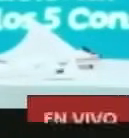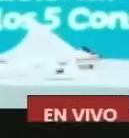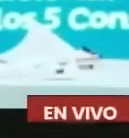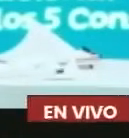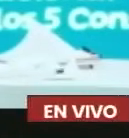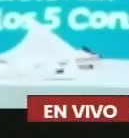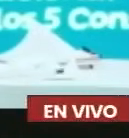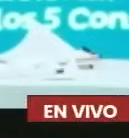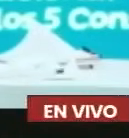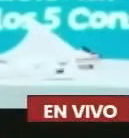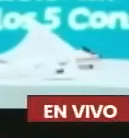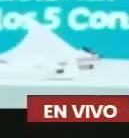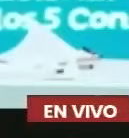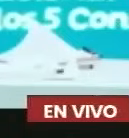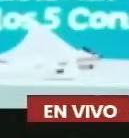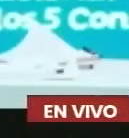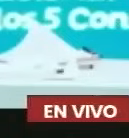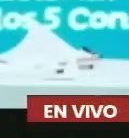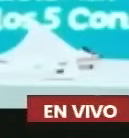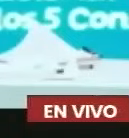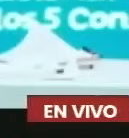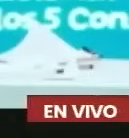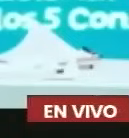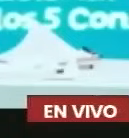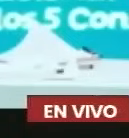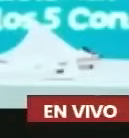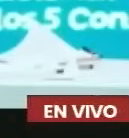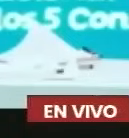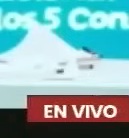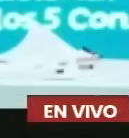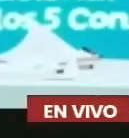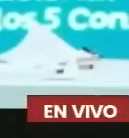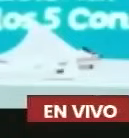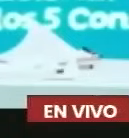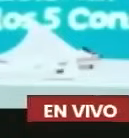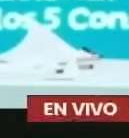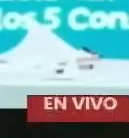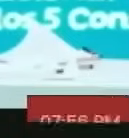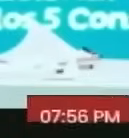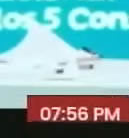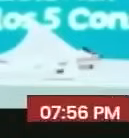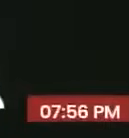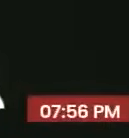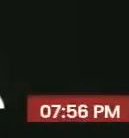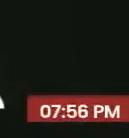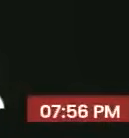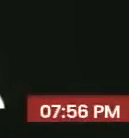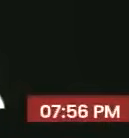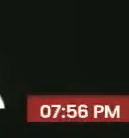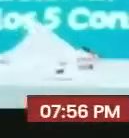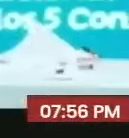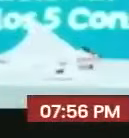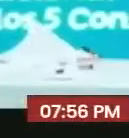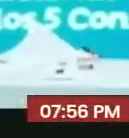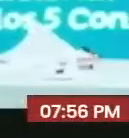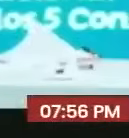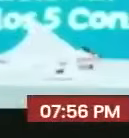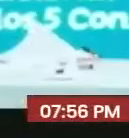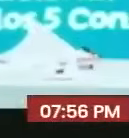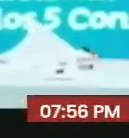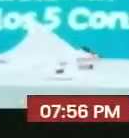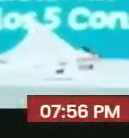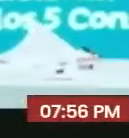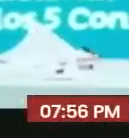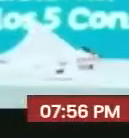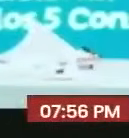y combinados en su justo para tener el arroz exquisito que nos comimos, ¿verdad, Silita? Ayer domingo, ¿ves?